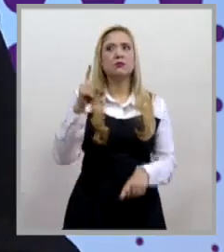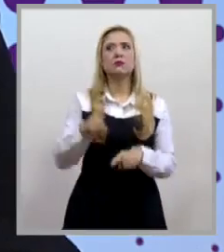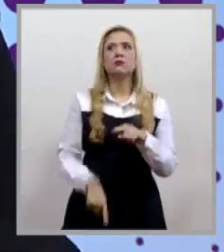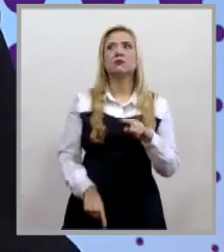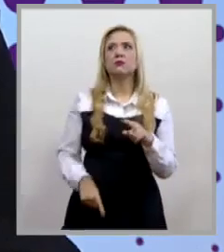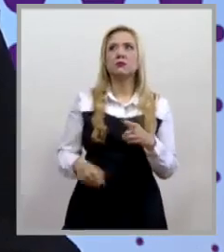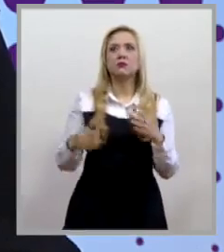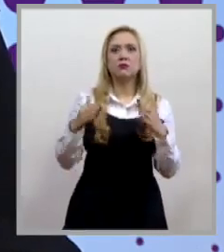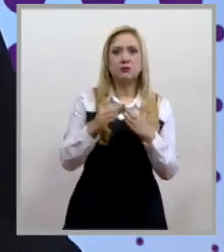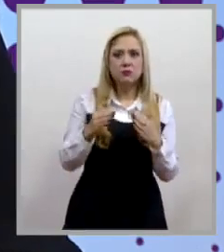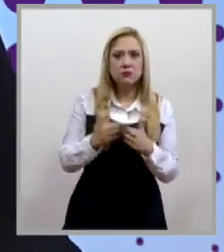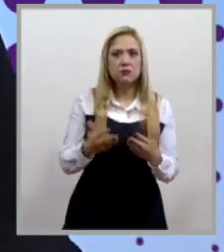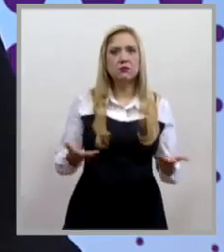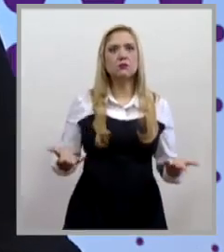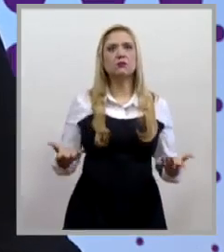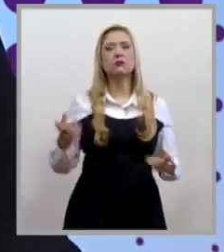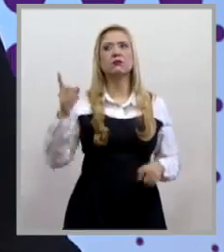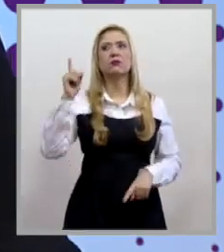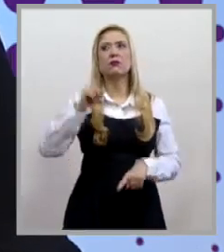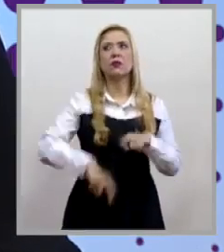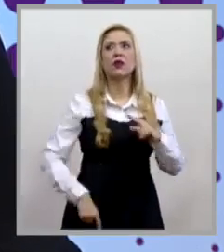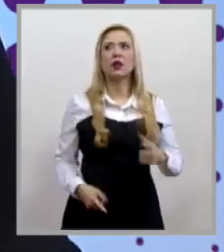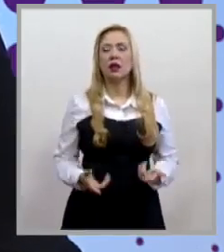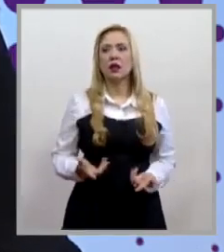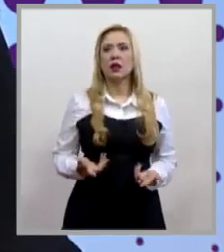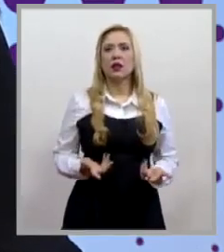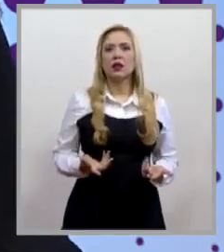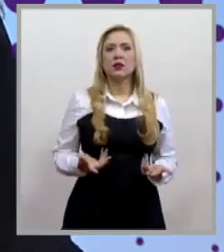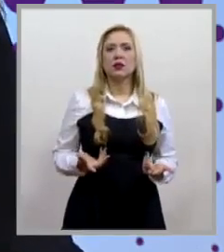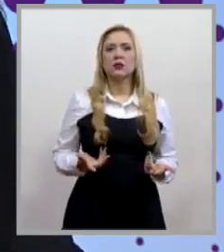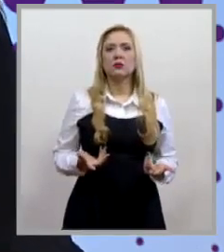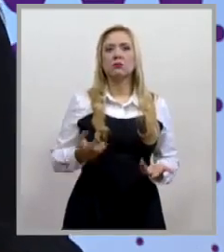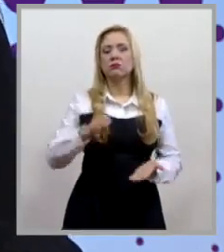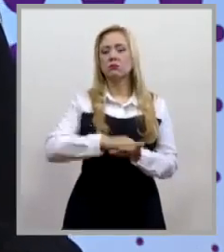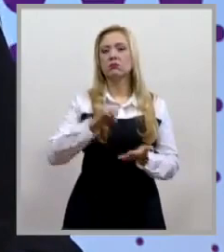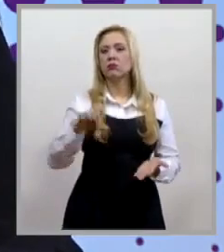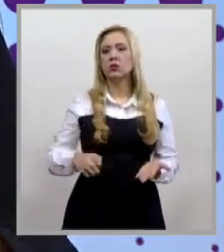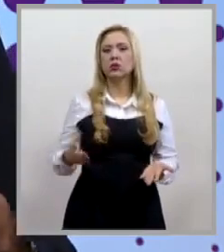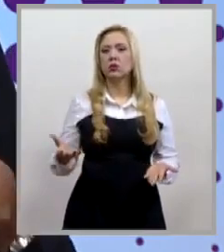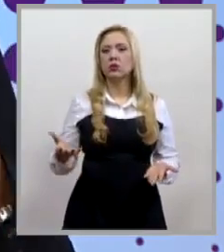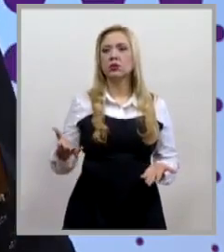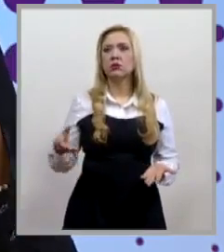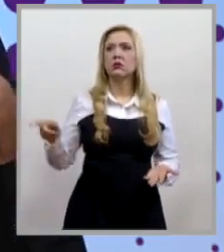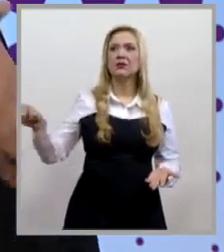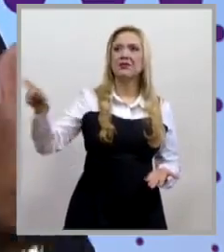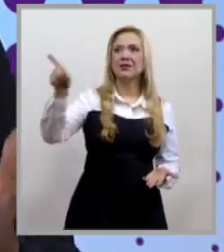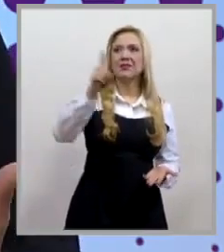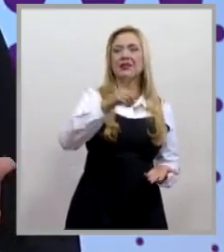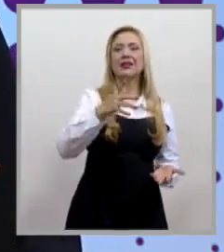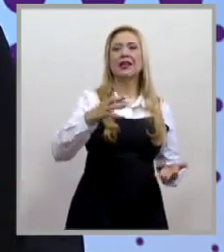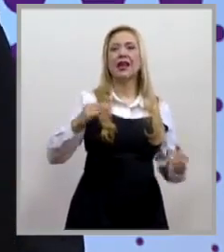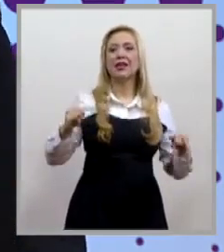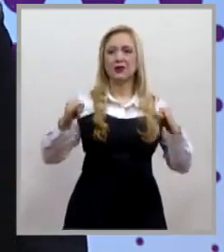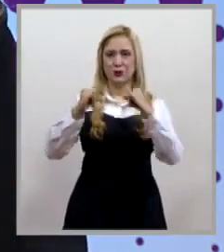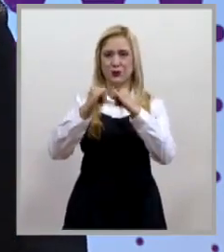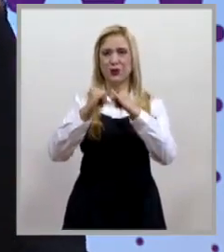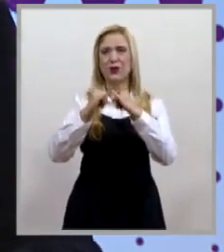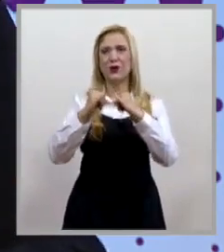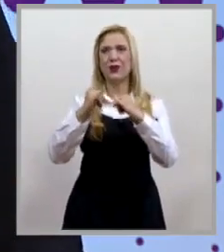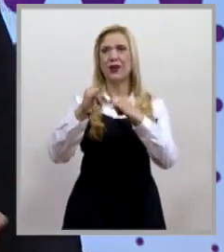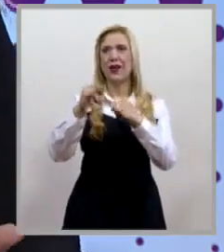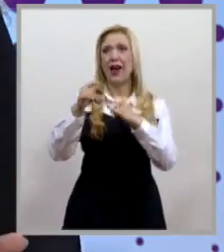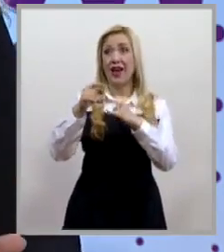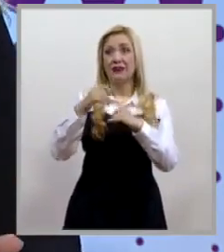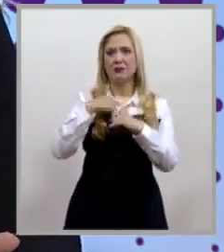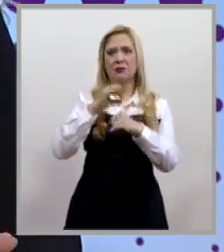violencia a través de las estructuras e instituciones que impiden el logro de satisfactores